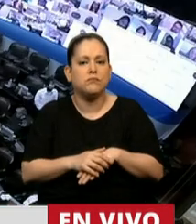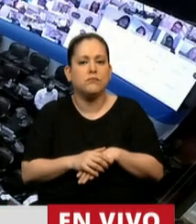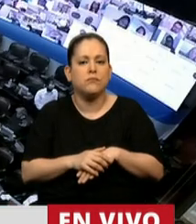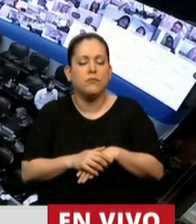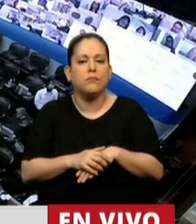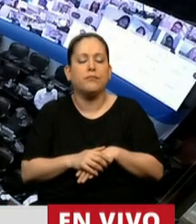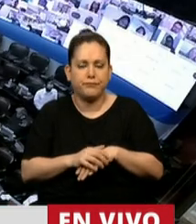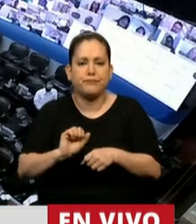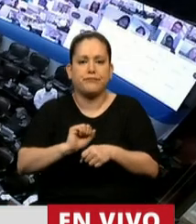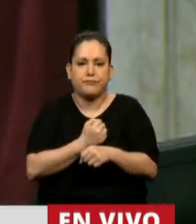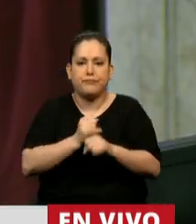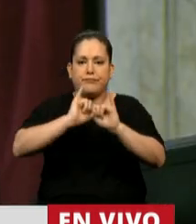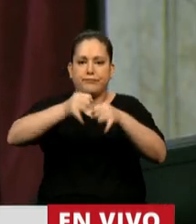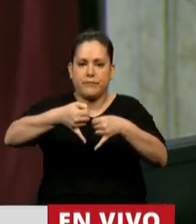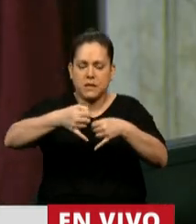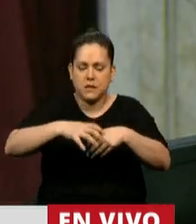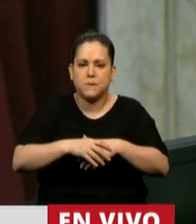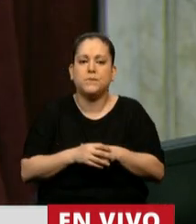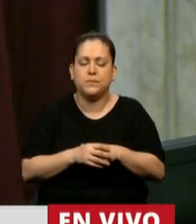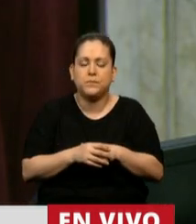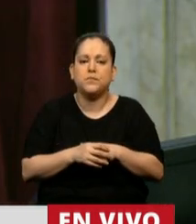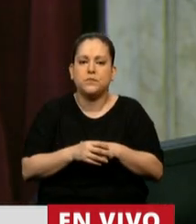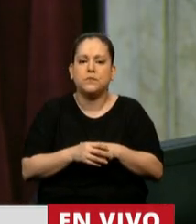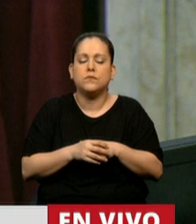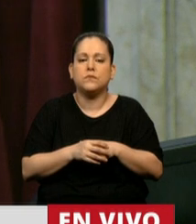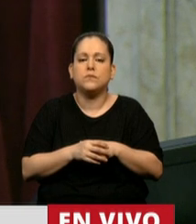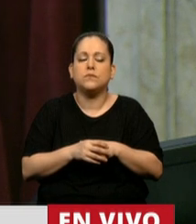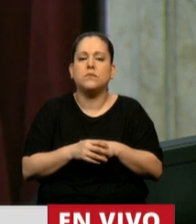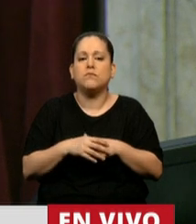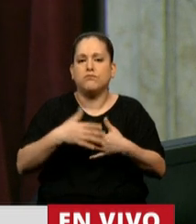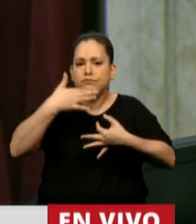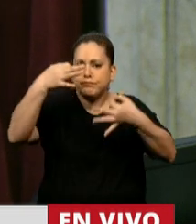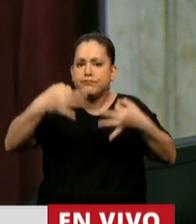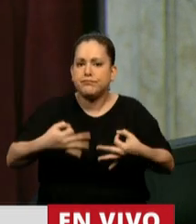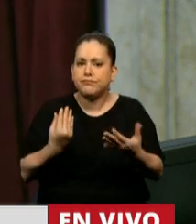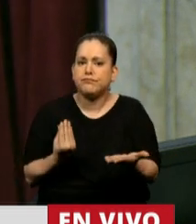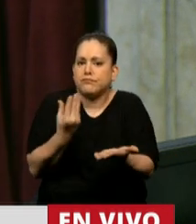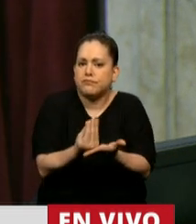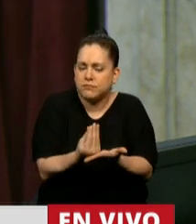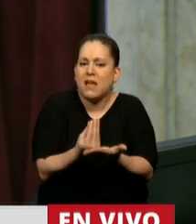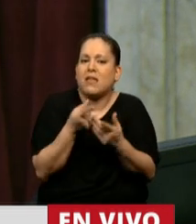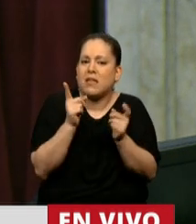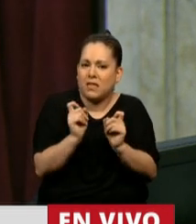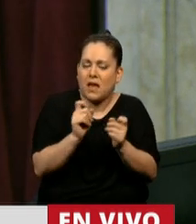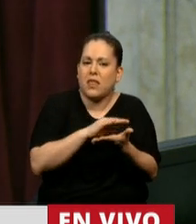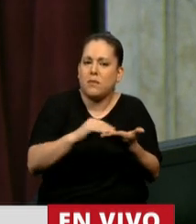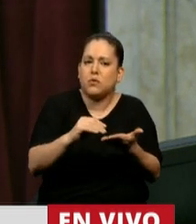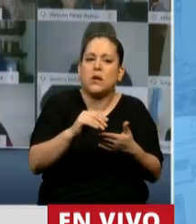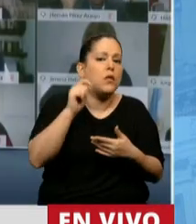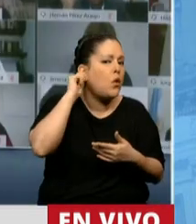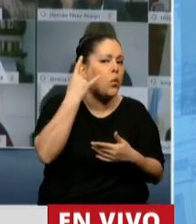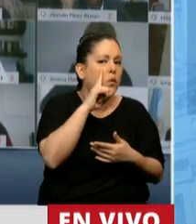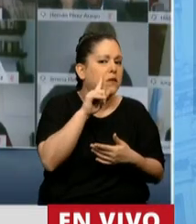voto resulta afirmativa En consecuencia quedan designados el señor diputado Ramiro